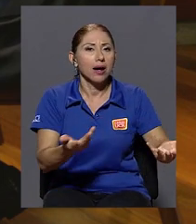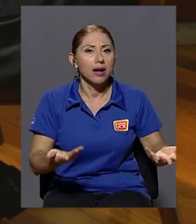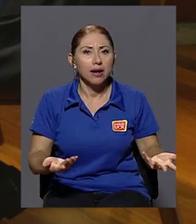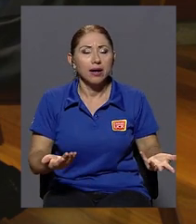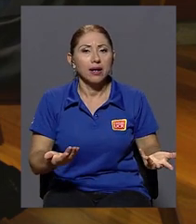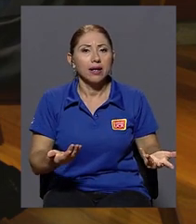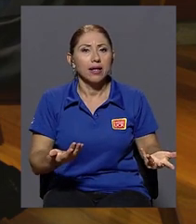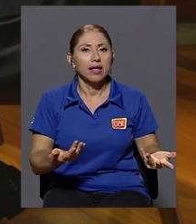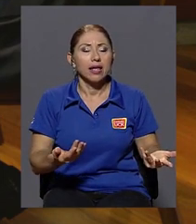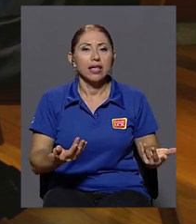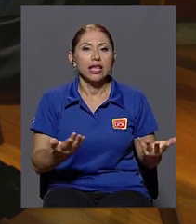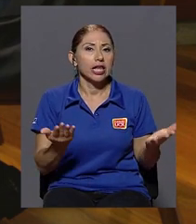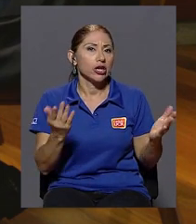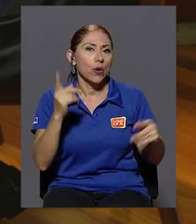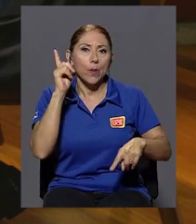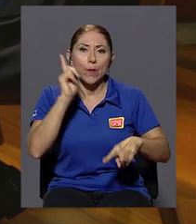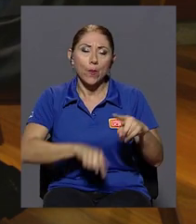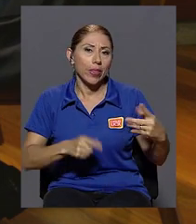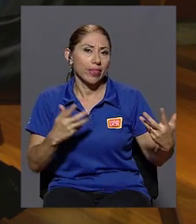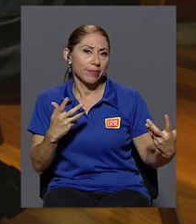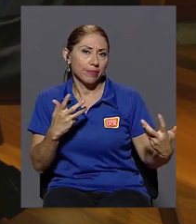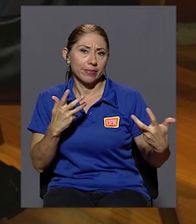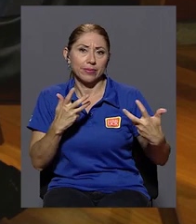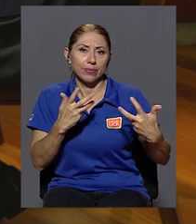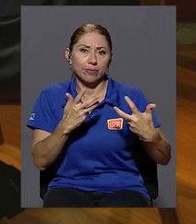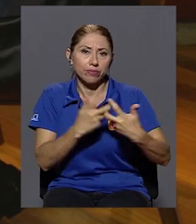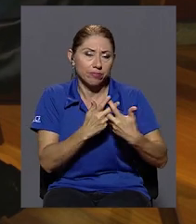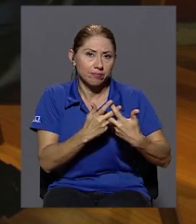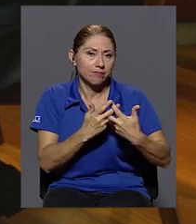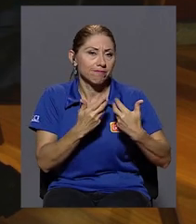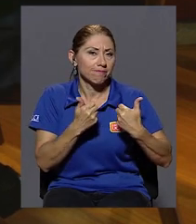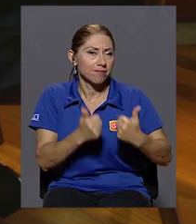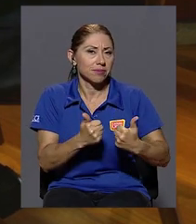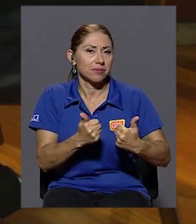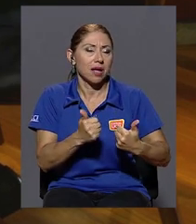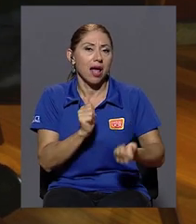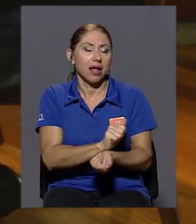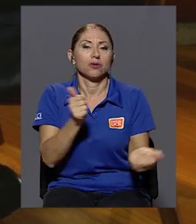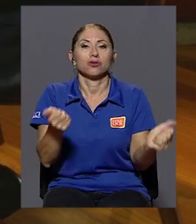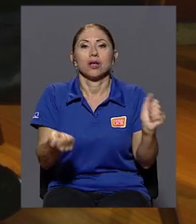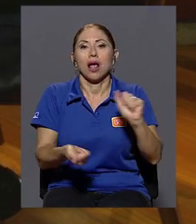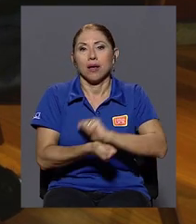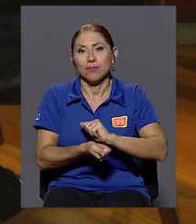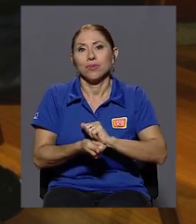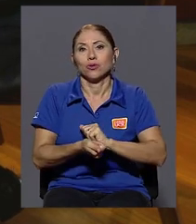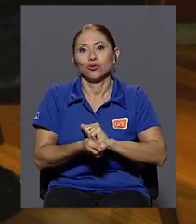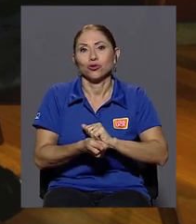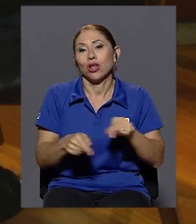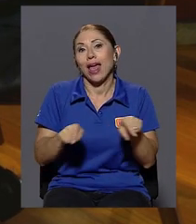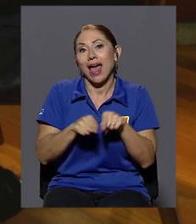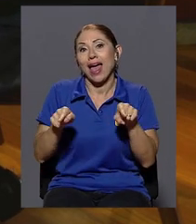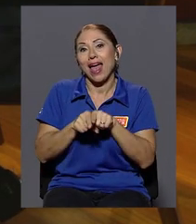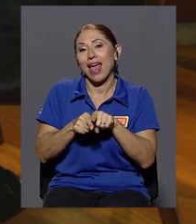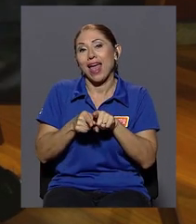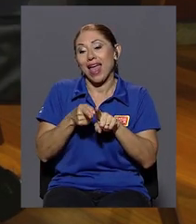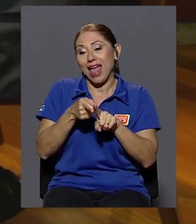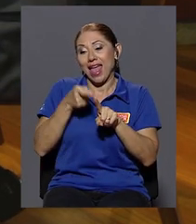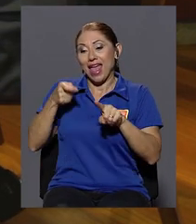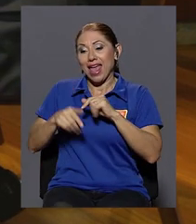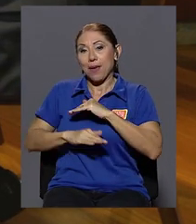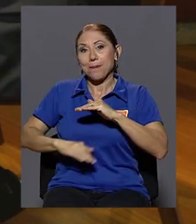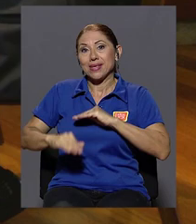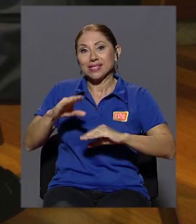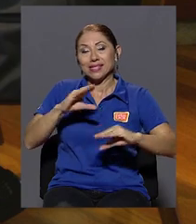no tienen la capacidad de adaptarse con celeridad a los cambios, incluso